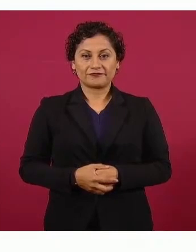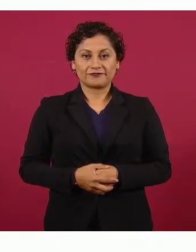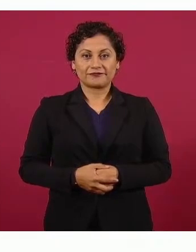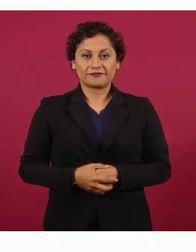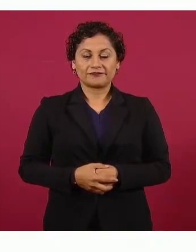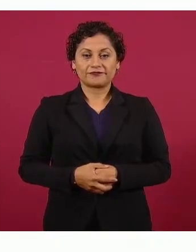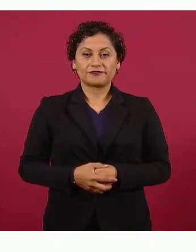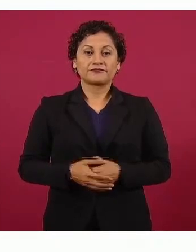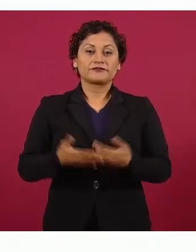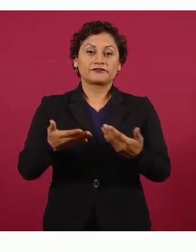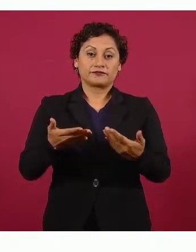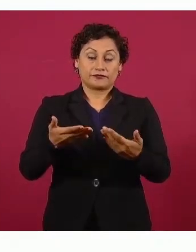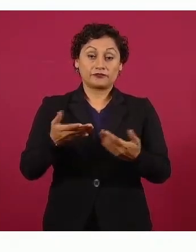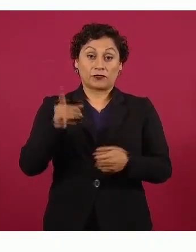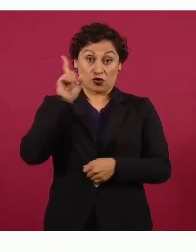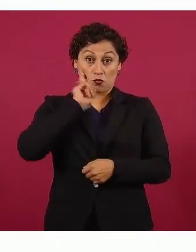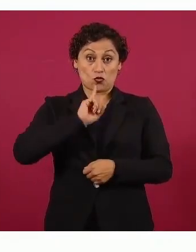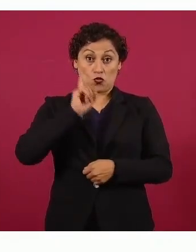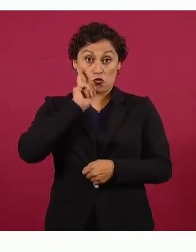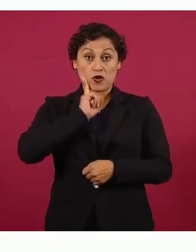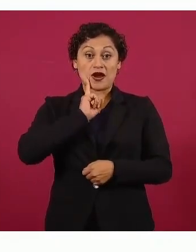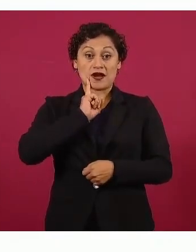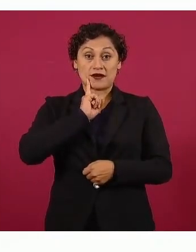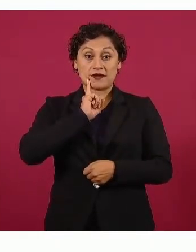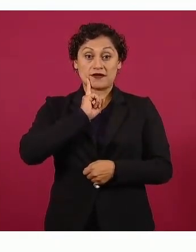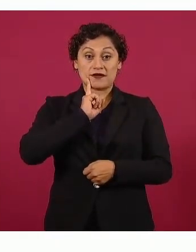hoy Entonces cuando ella lo dice